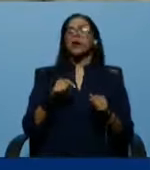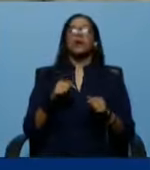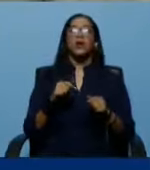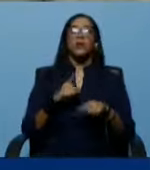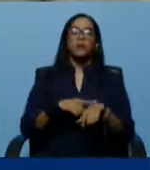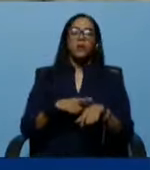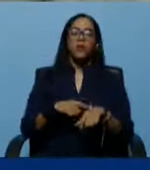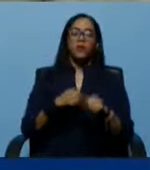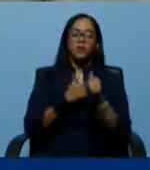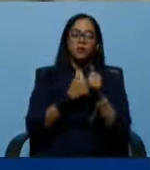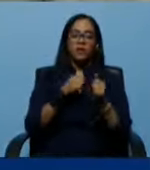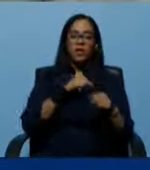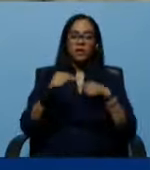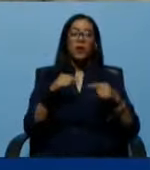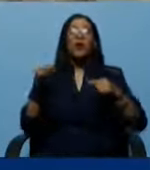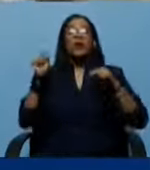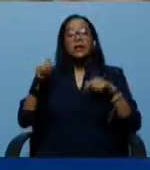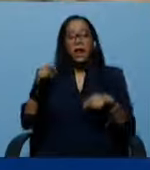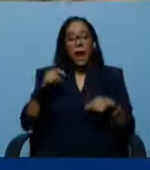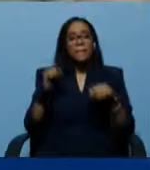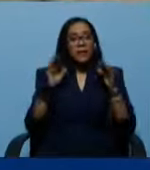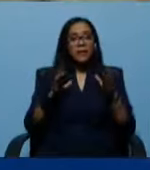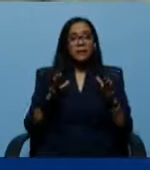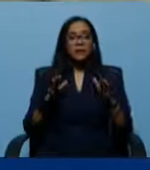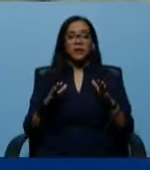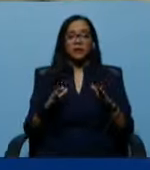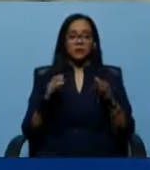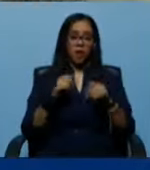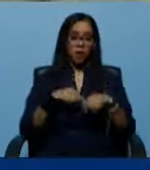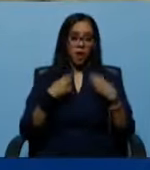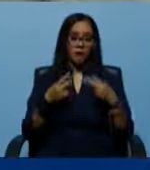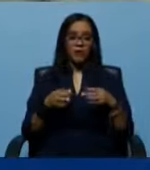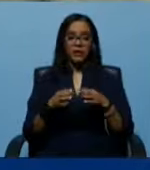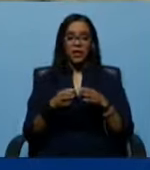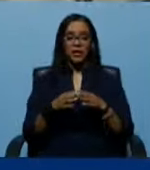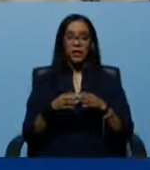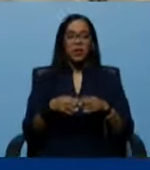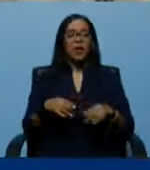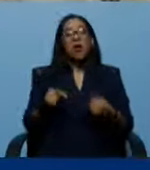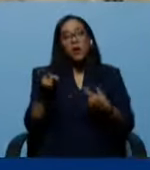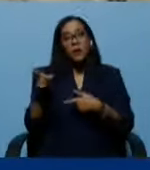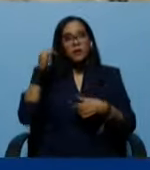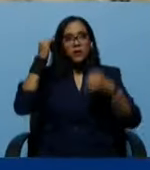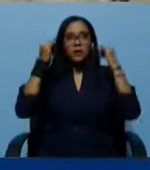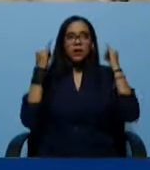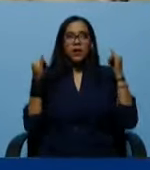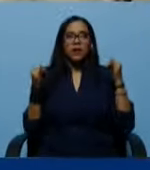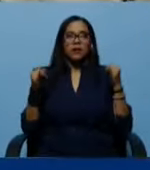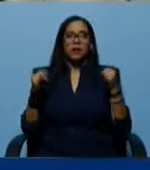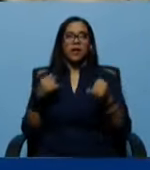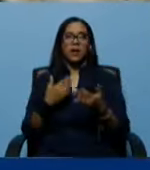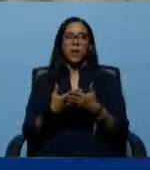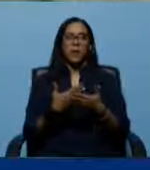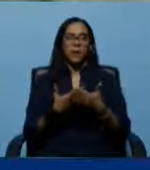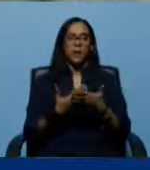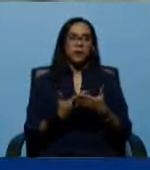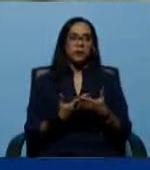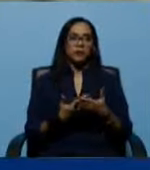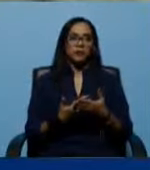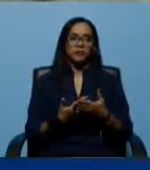director, ya merece tener una nueva sede. Entonces, con esa idea, le hemos propuesto, y